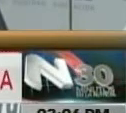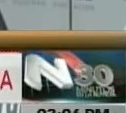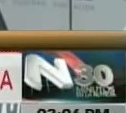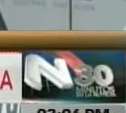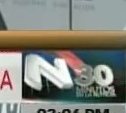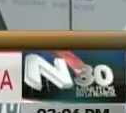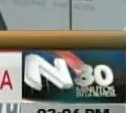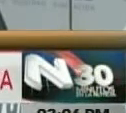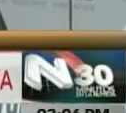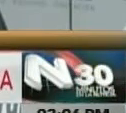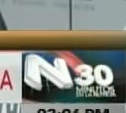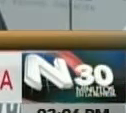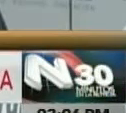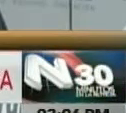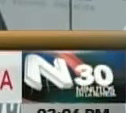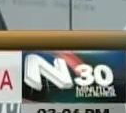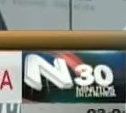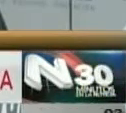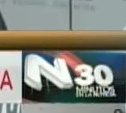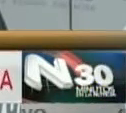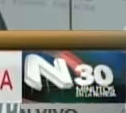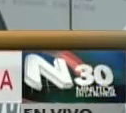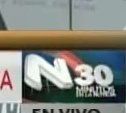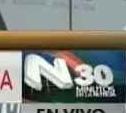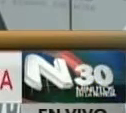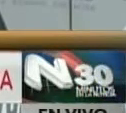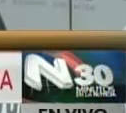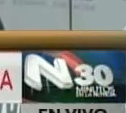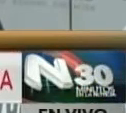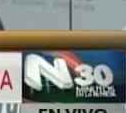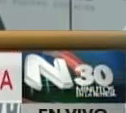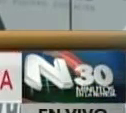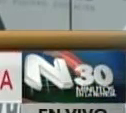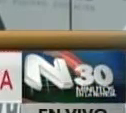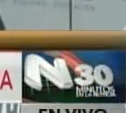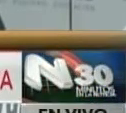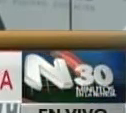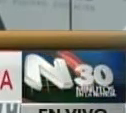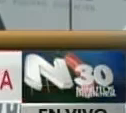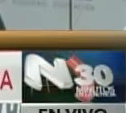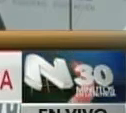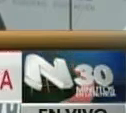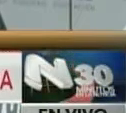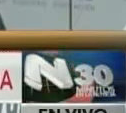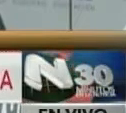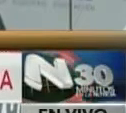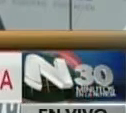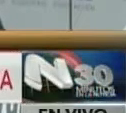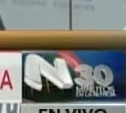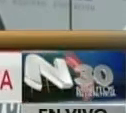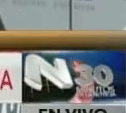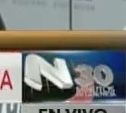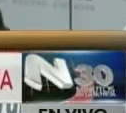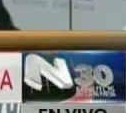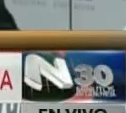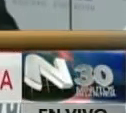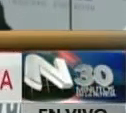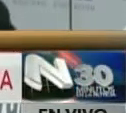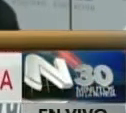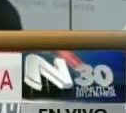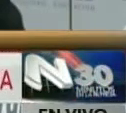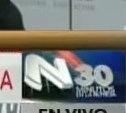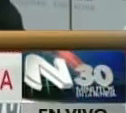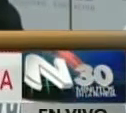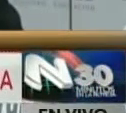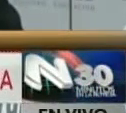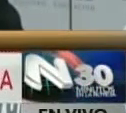justamente por lo que hay que hacer este estudio casi que topográfico de mirar exactamente las condiciones de cada vereda, aún los equipos continúan